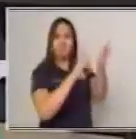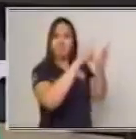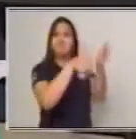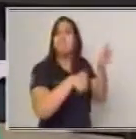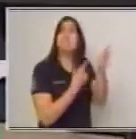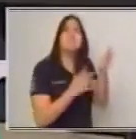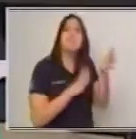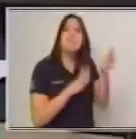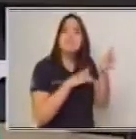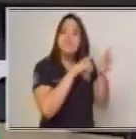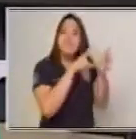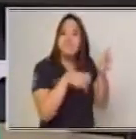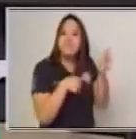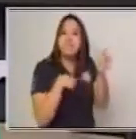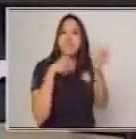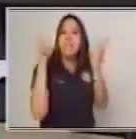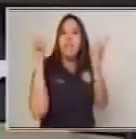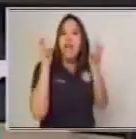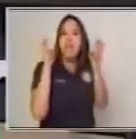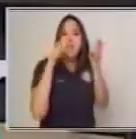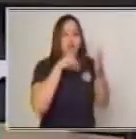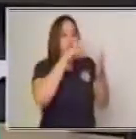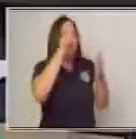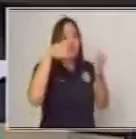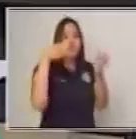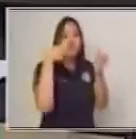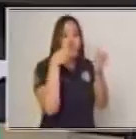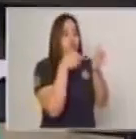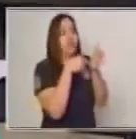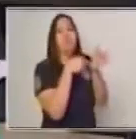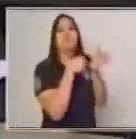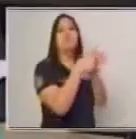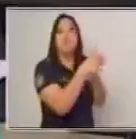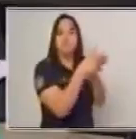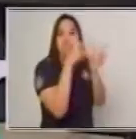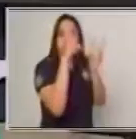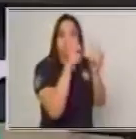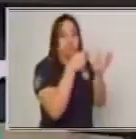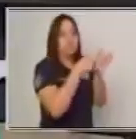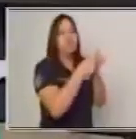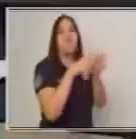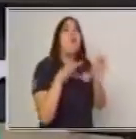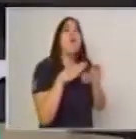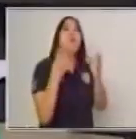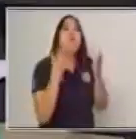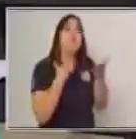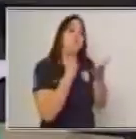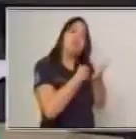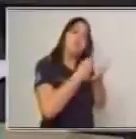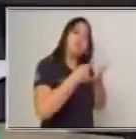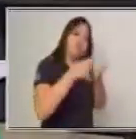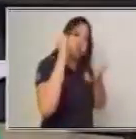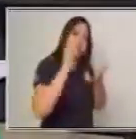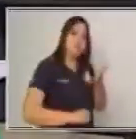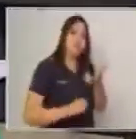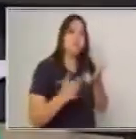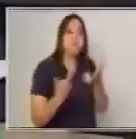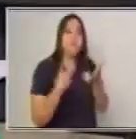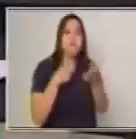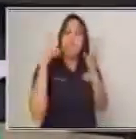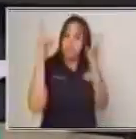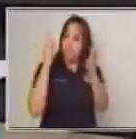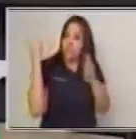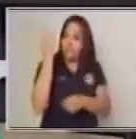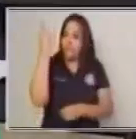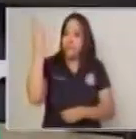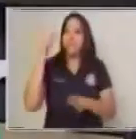tener nuestro título al centro, que es cómo tomar apuntes. Ese es nuestro título.